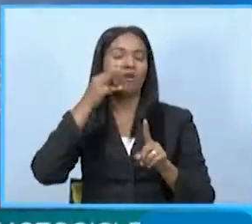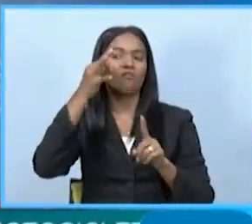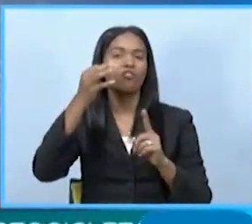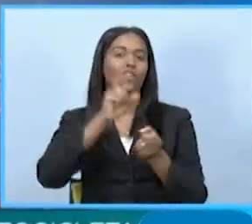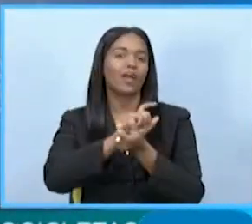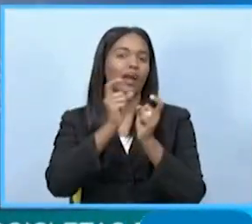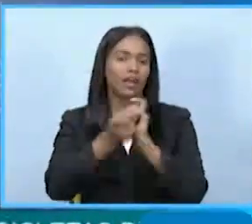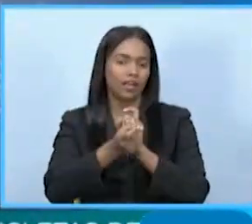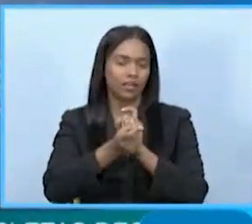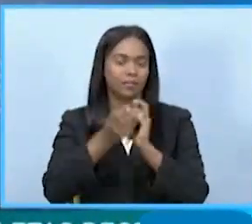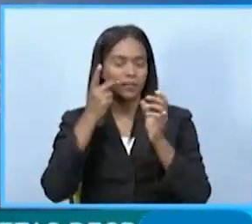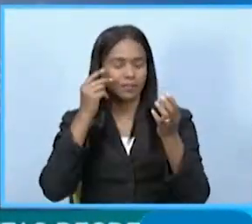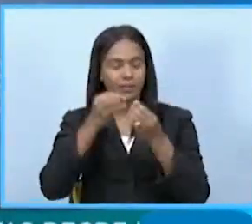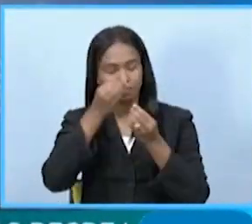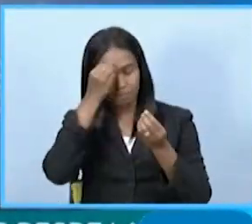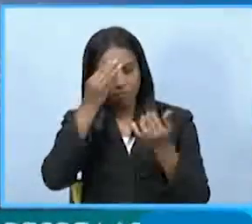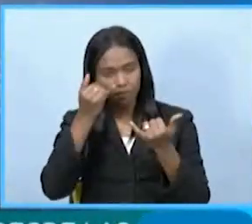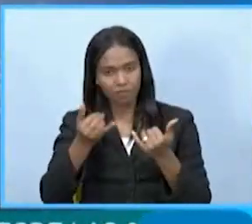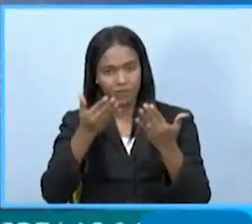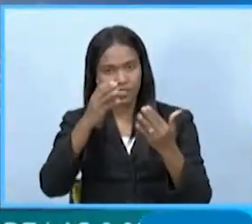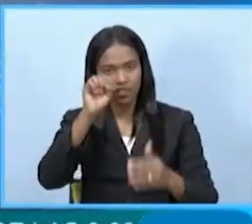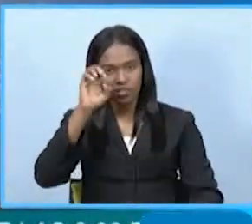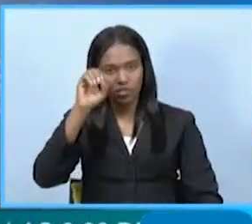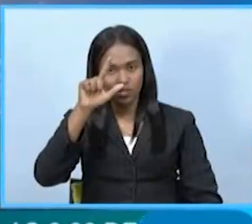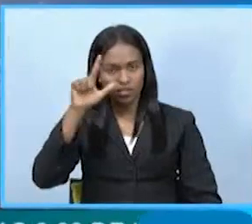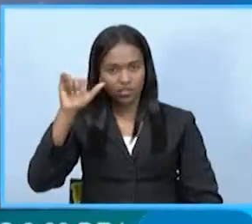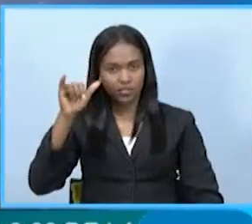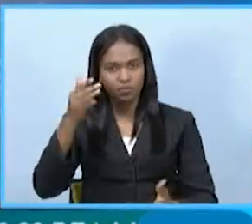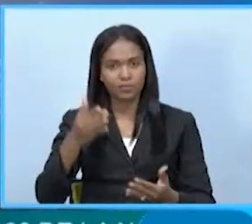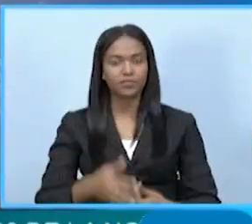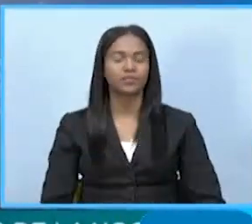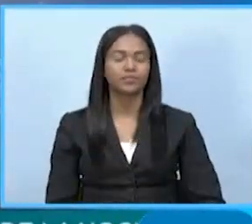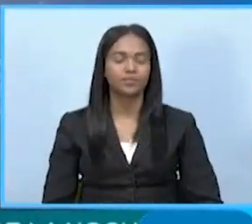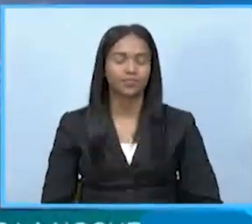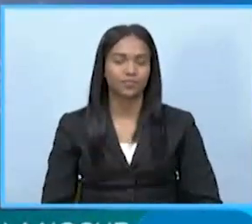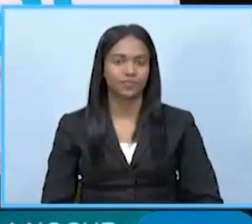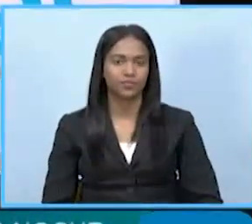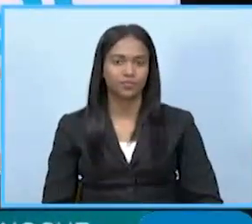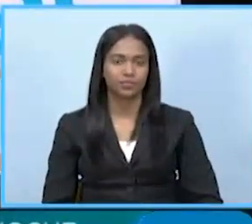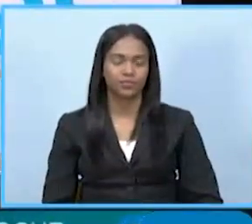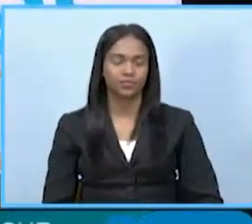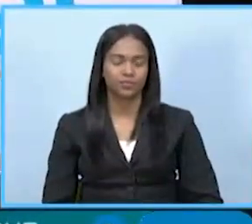social. Solange Soto nos cuenta todos los detalles de esta actividad.